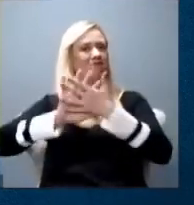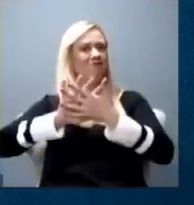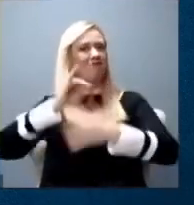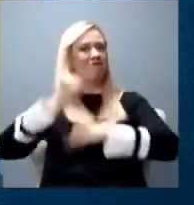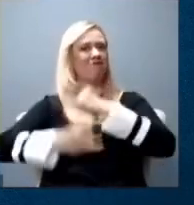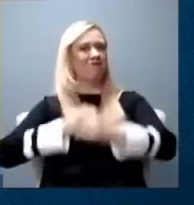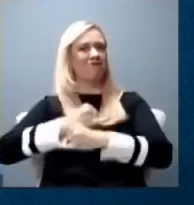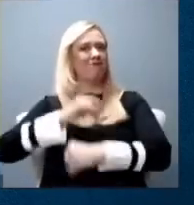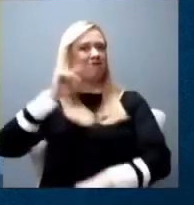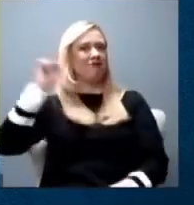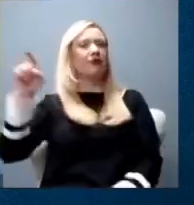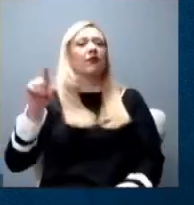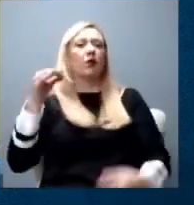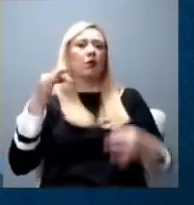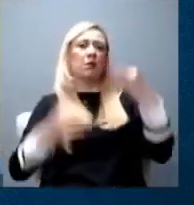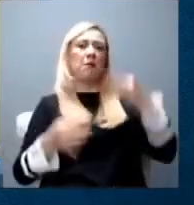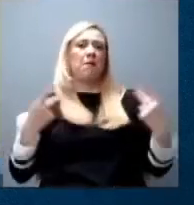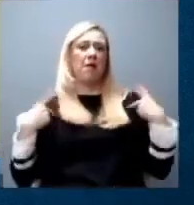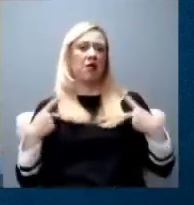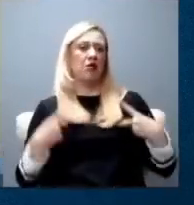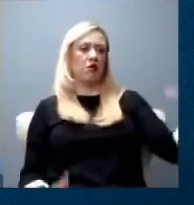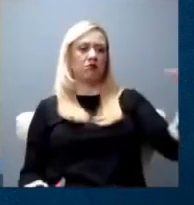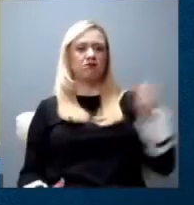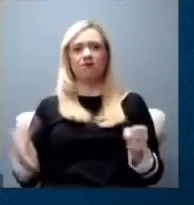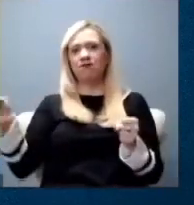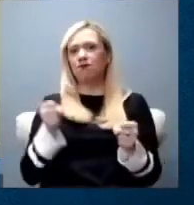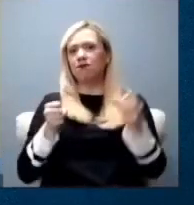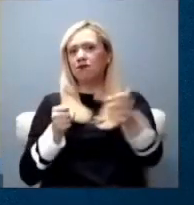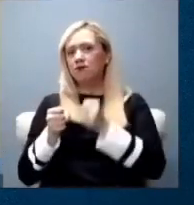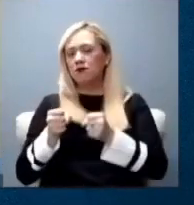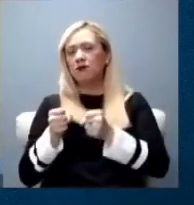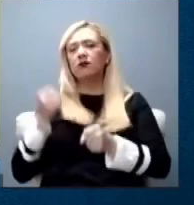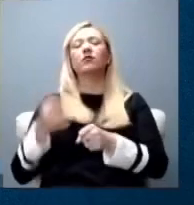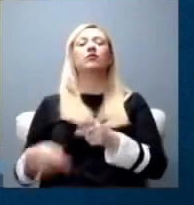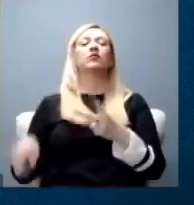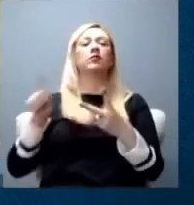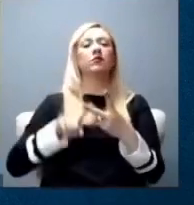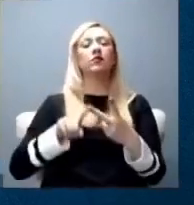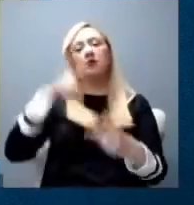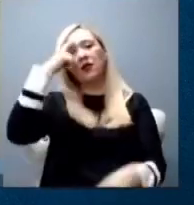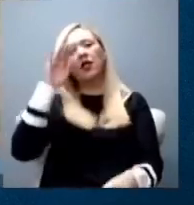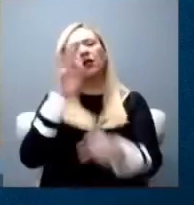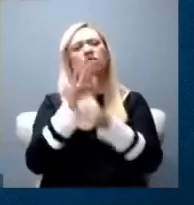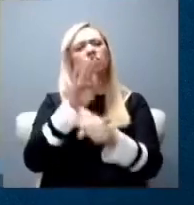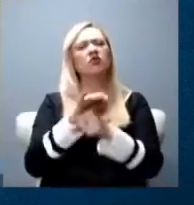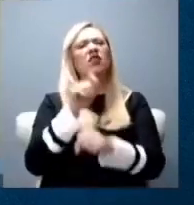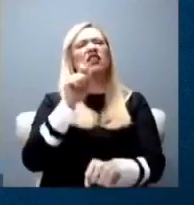personas. Y el tercer punto es la creación de sistemas internacionales de protección, como bien decía Marcia, que